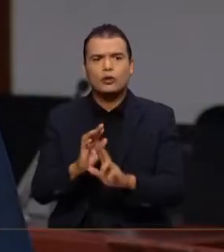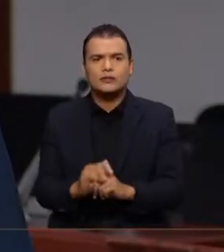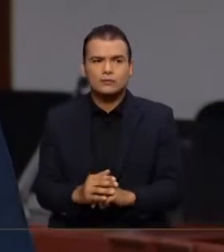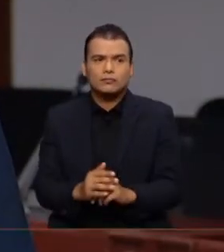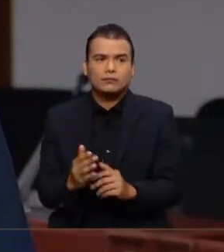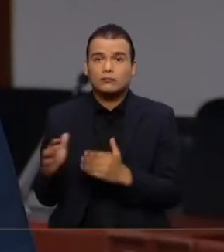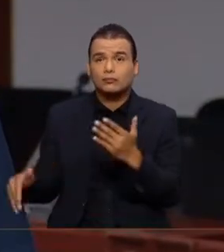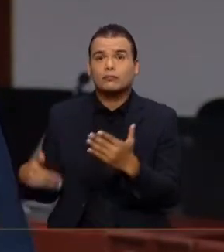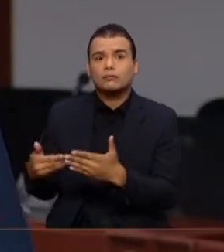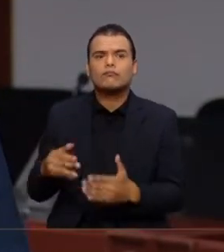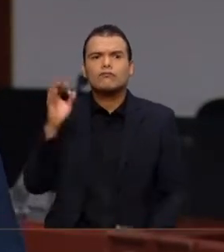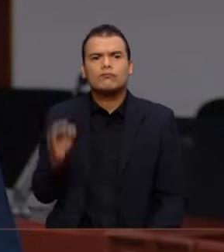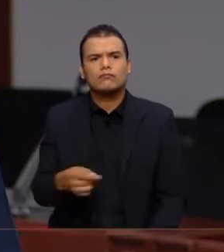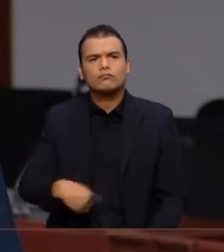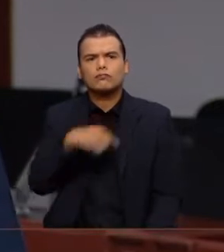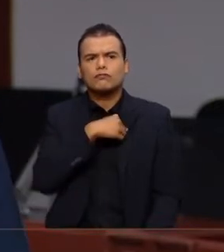entregado a la fecha